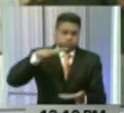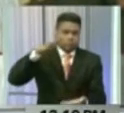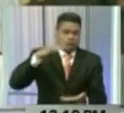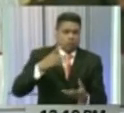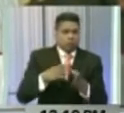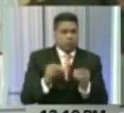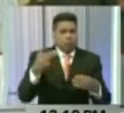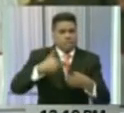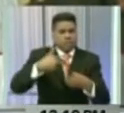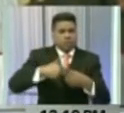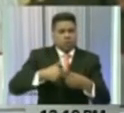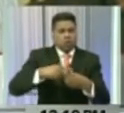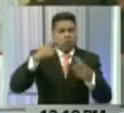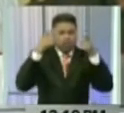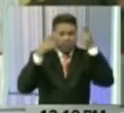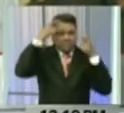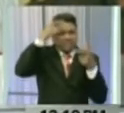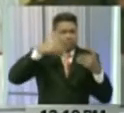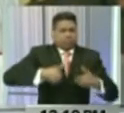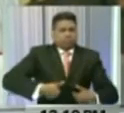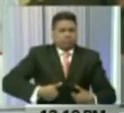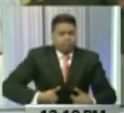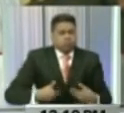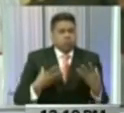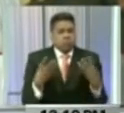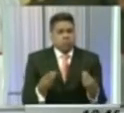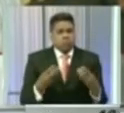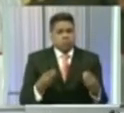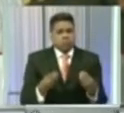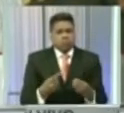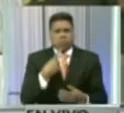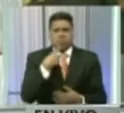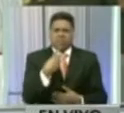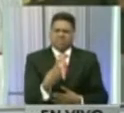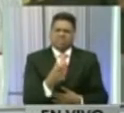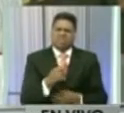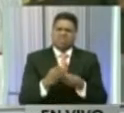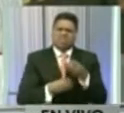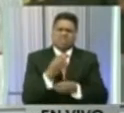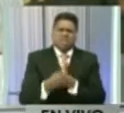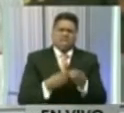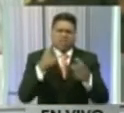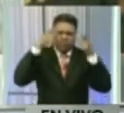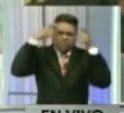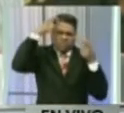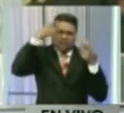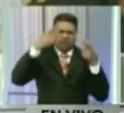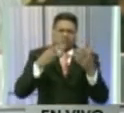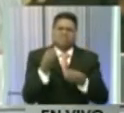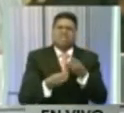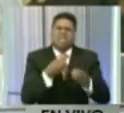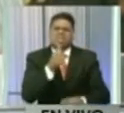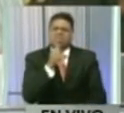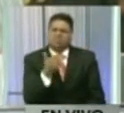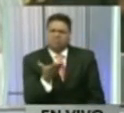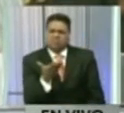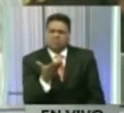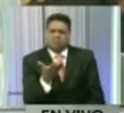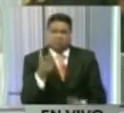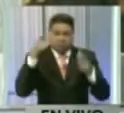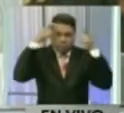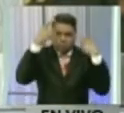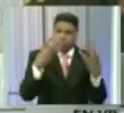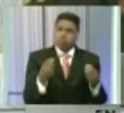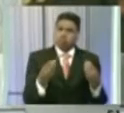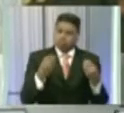Chávez hizo un gran esfuerzo. Lo que me pueden decir, ¿y qué hizo Chávez? Chávez hizo mucho. Si Chávez no atiende